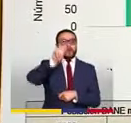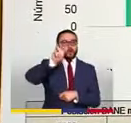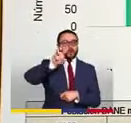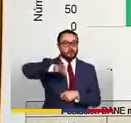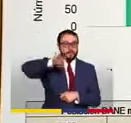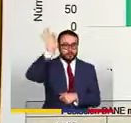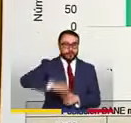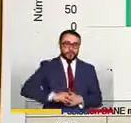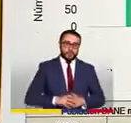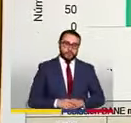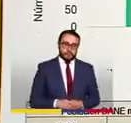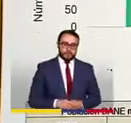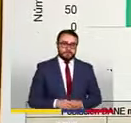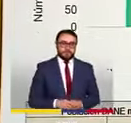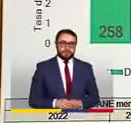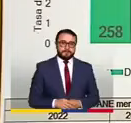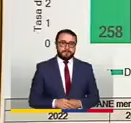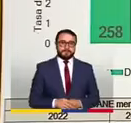44,8%.